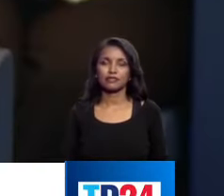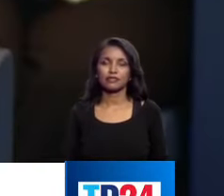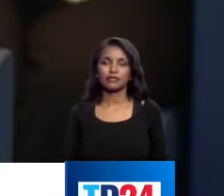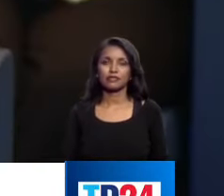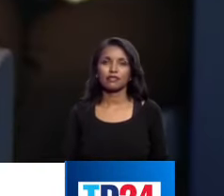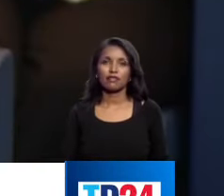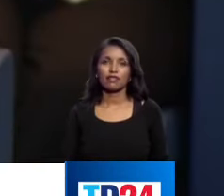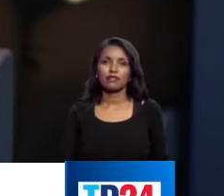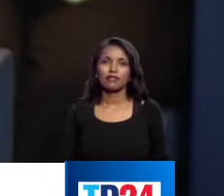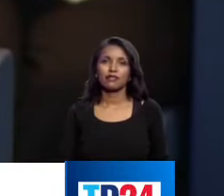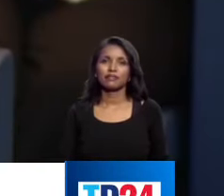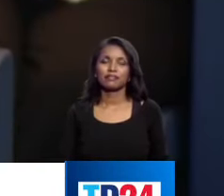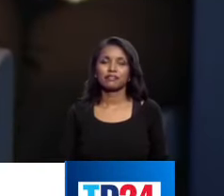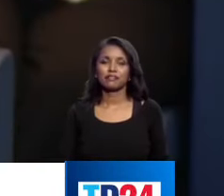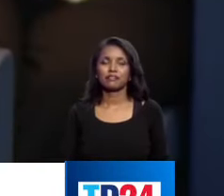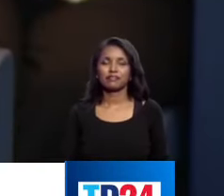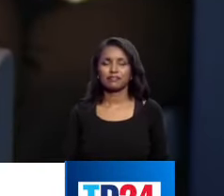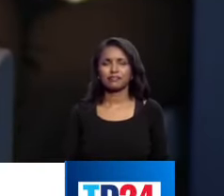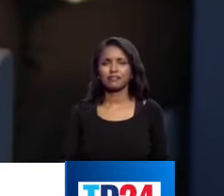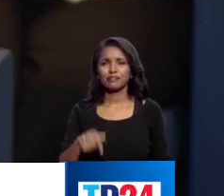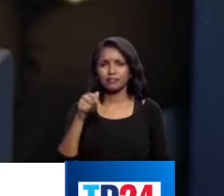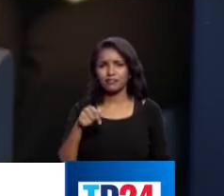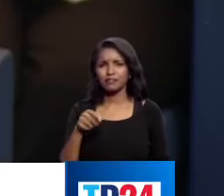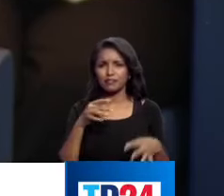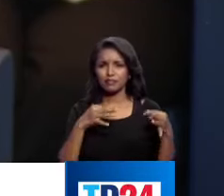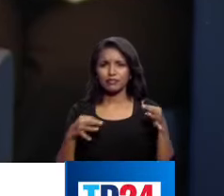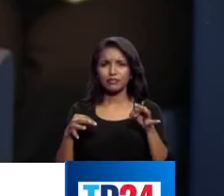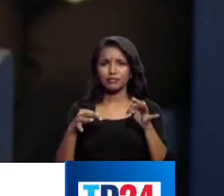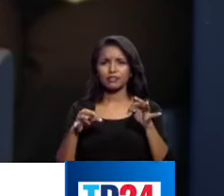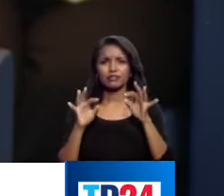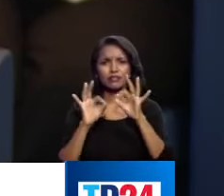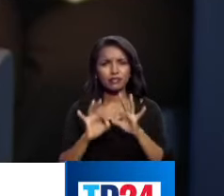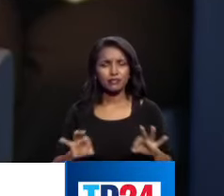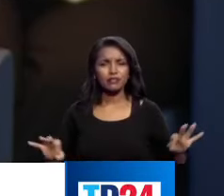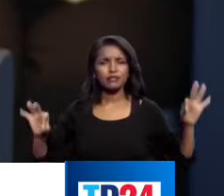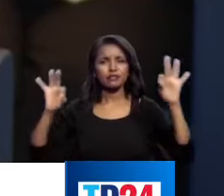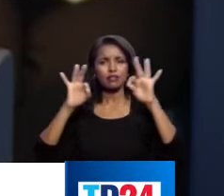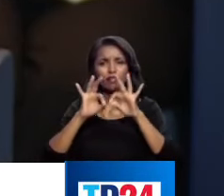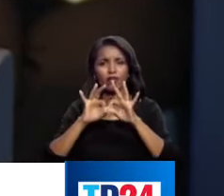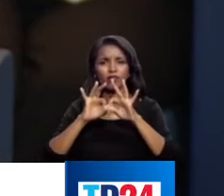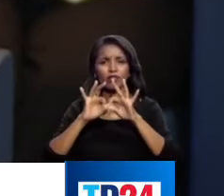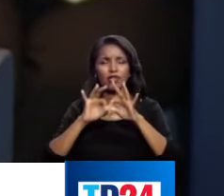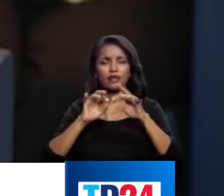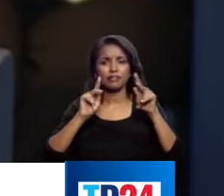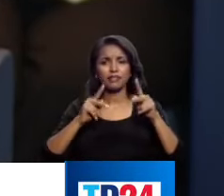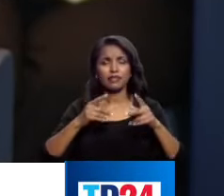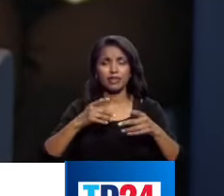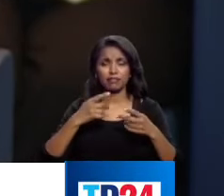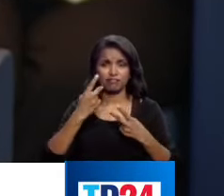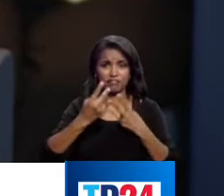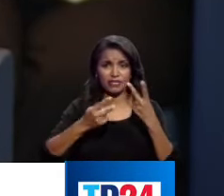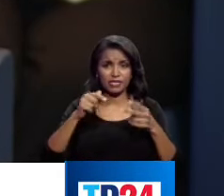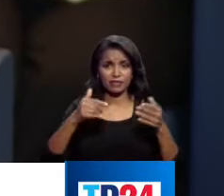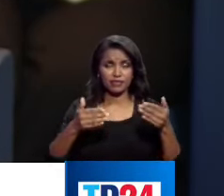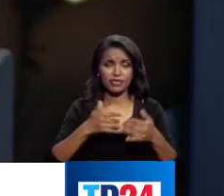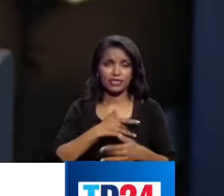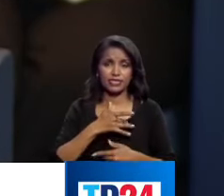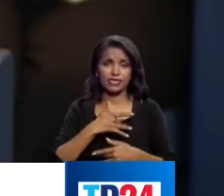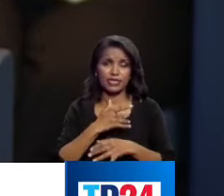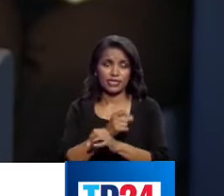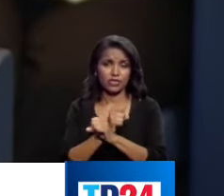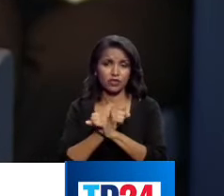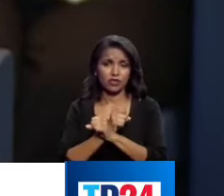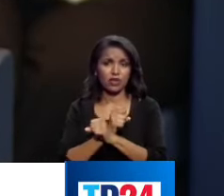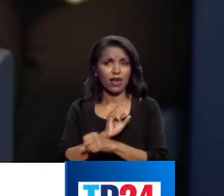Como parte de la estrategia de turismo, es imperativo garantizar la seguridad del visitante. Para ese fin se creó la Policía